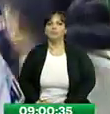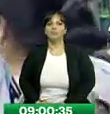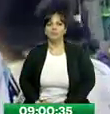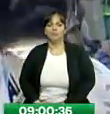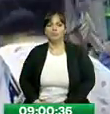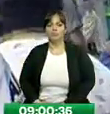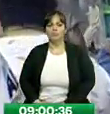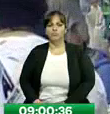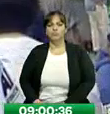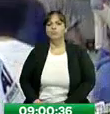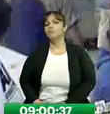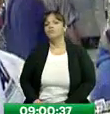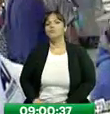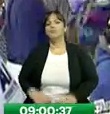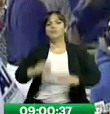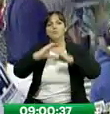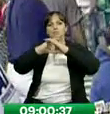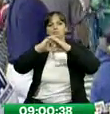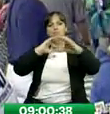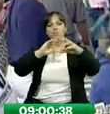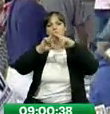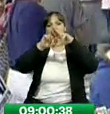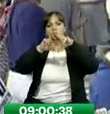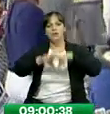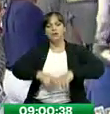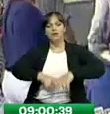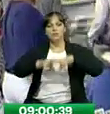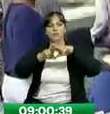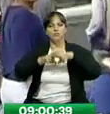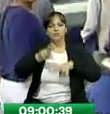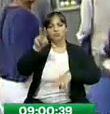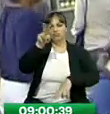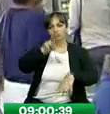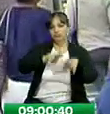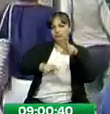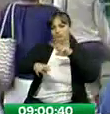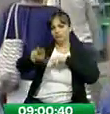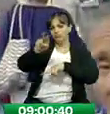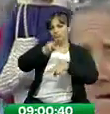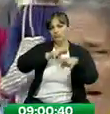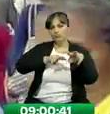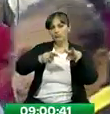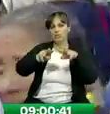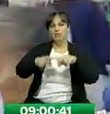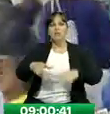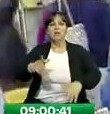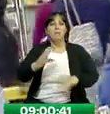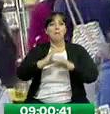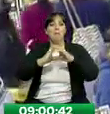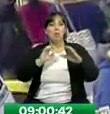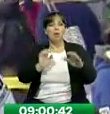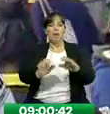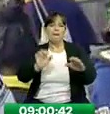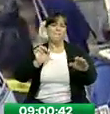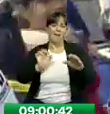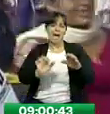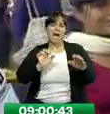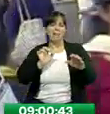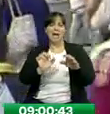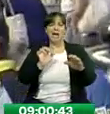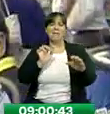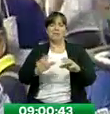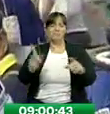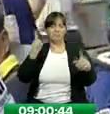de los buses que transitan por este lugar y que hacen uso indebido de la bocina se retiró alrededor de